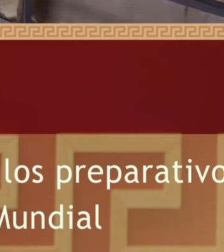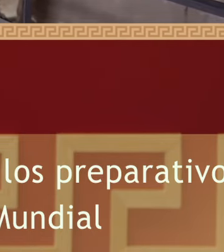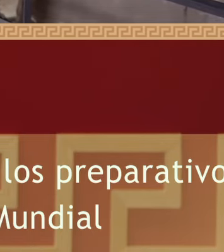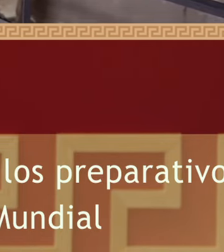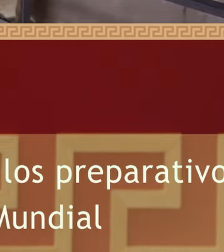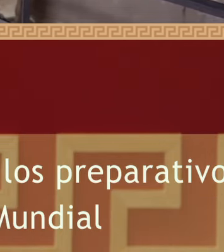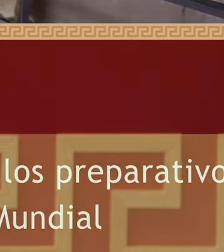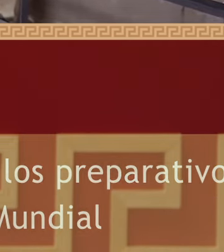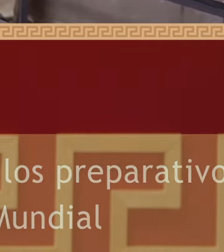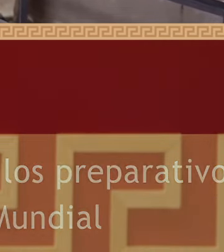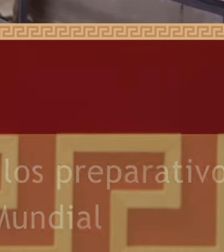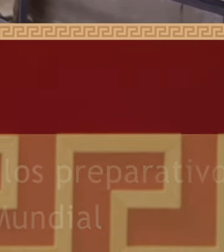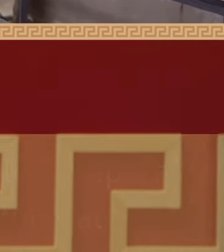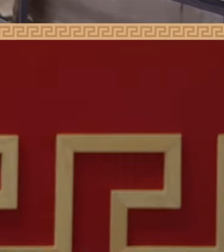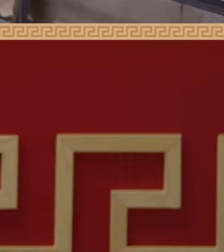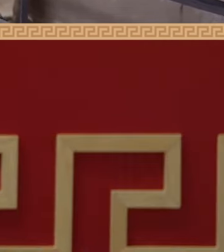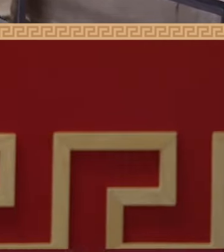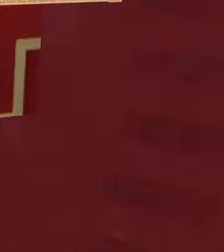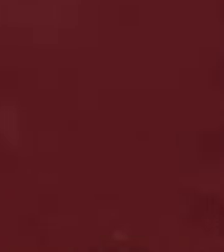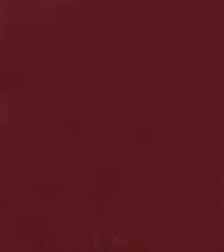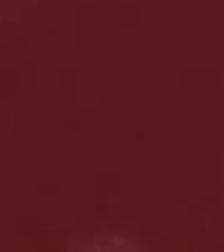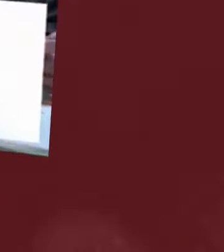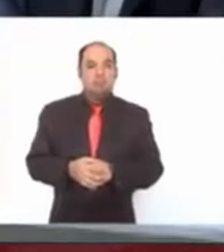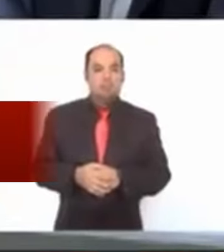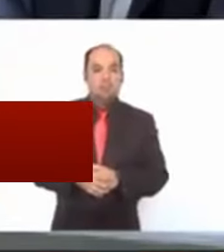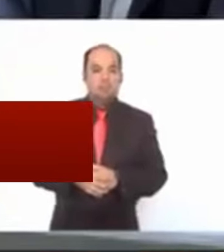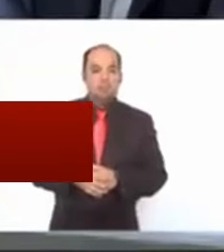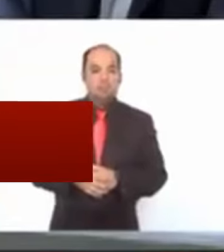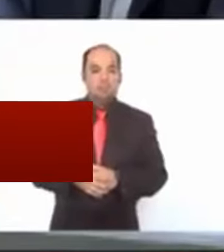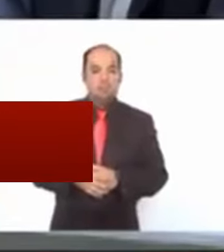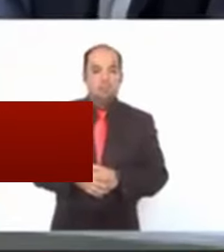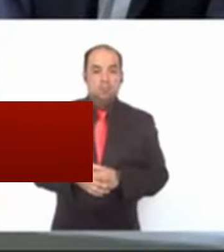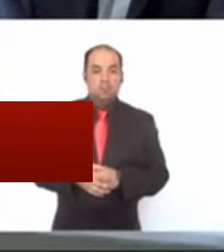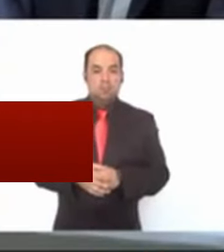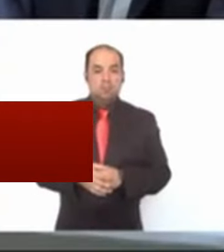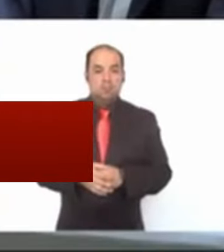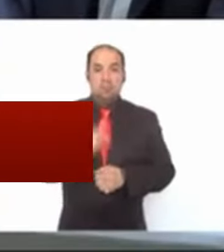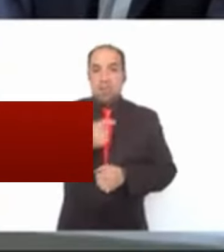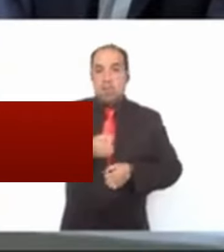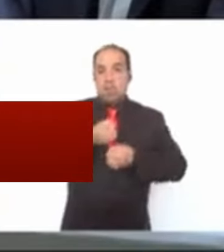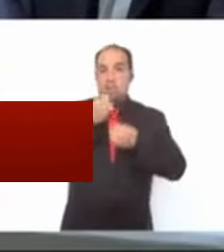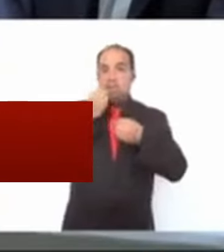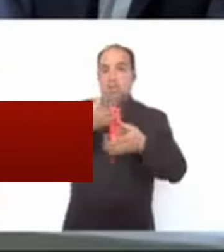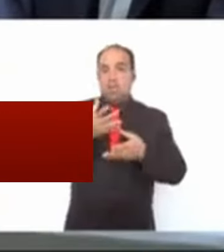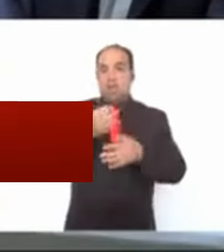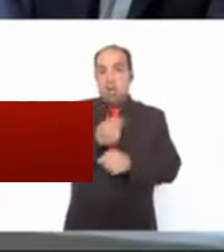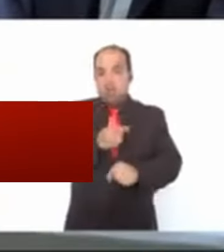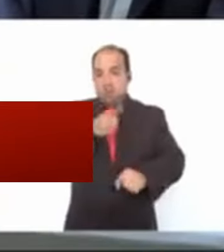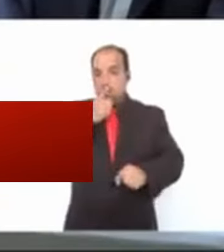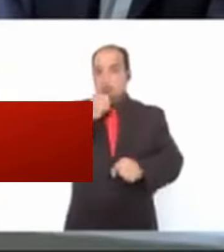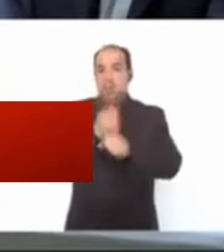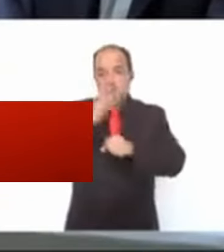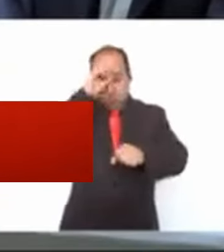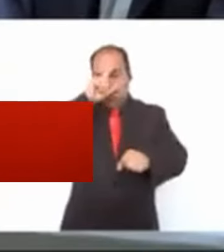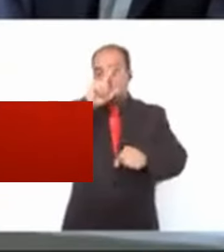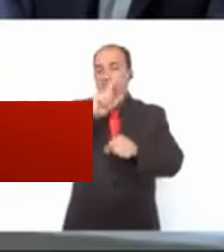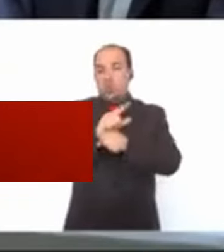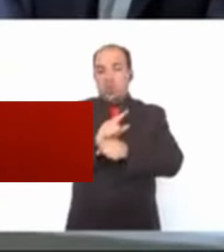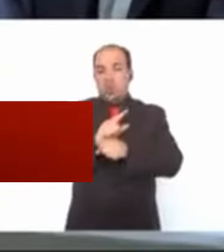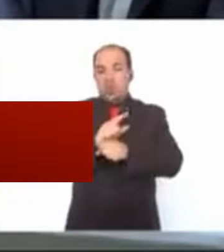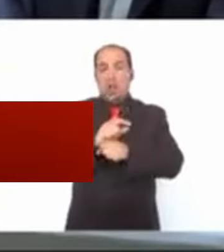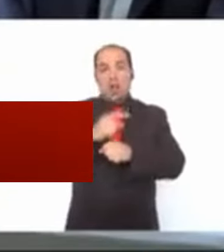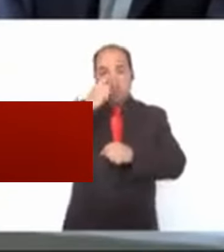ciudad, beneficiando a las industrias locales. Entonces, ofreceremos una gran oportunidad cultural